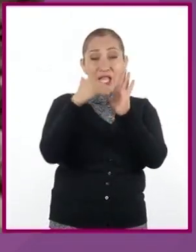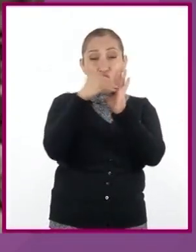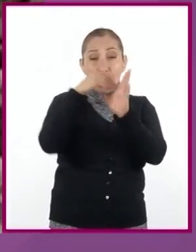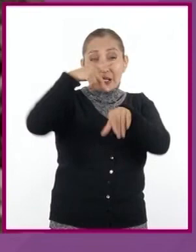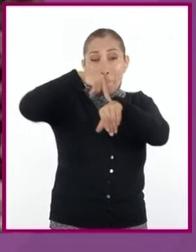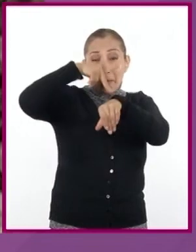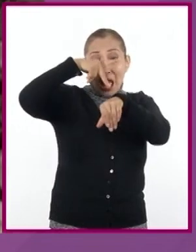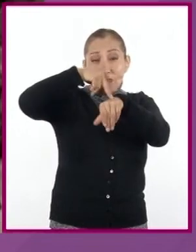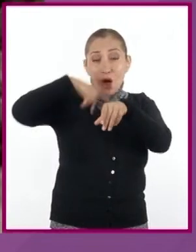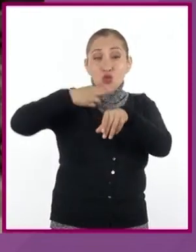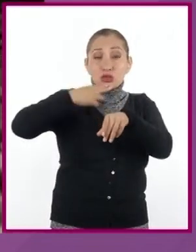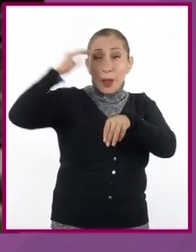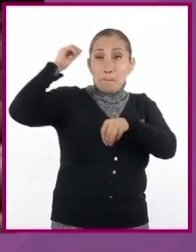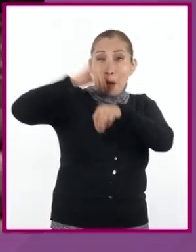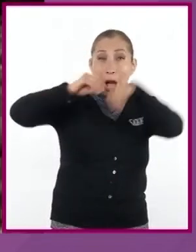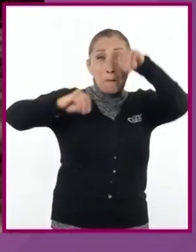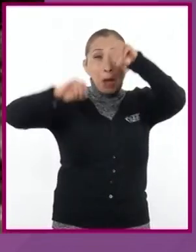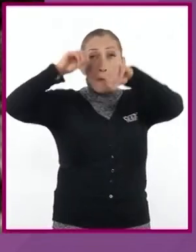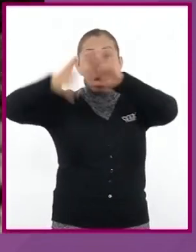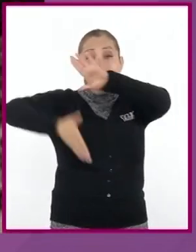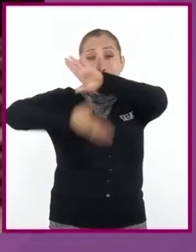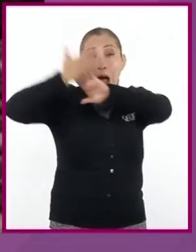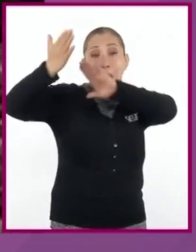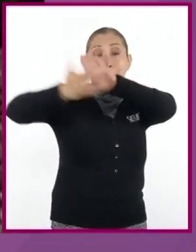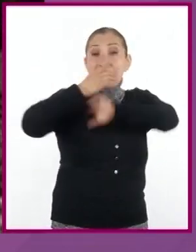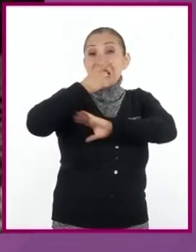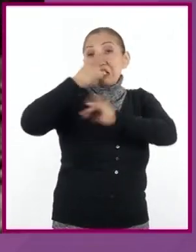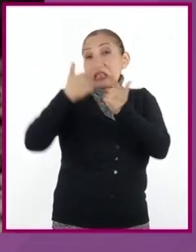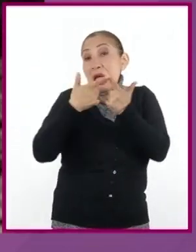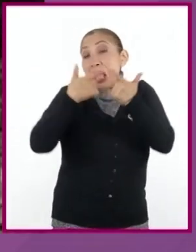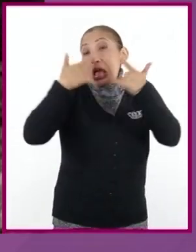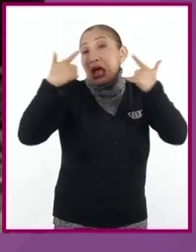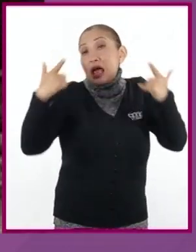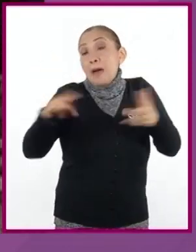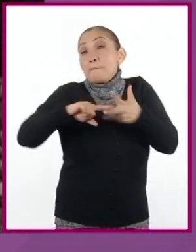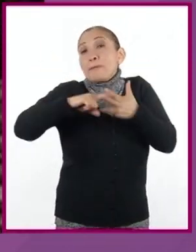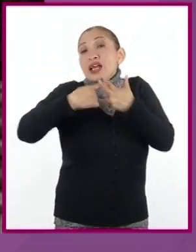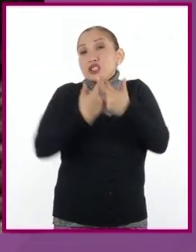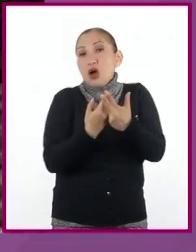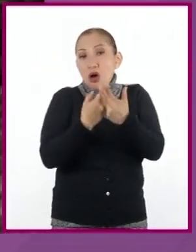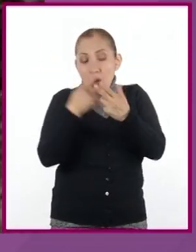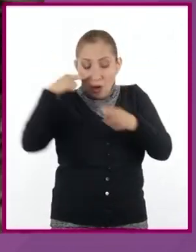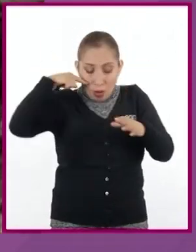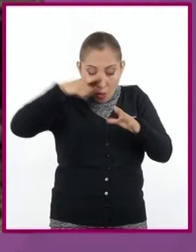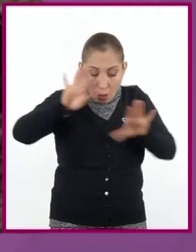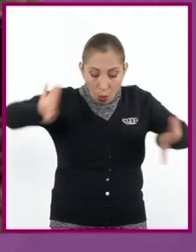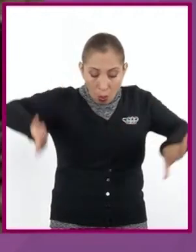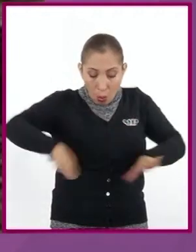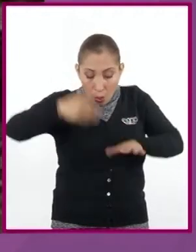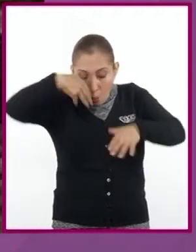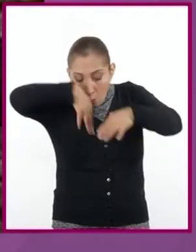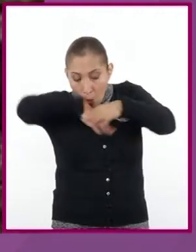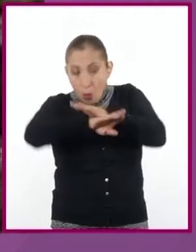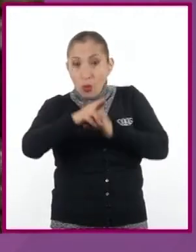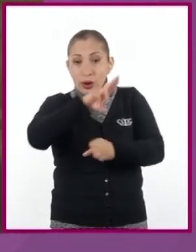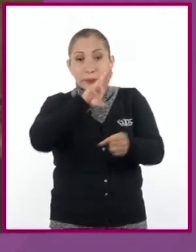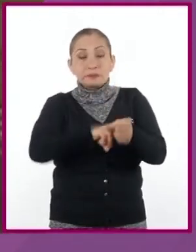piedras fueron utilizadas en su construcción que, según la leyenda, comenzó sobre la abertura de una cueva natural.